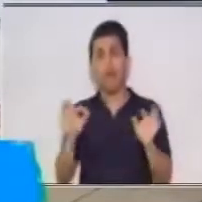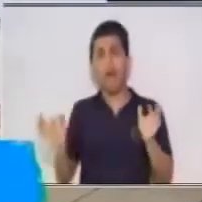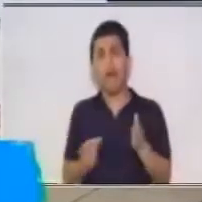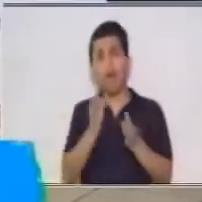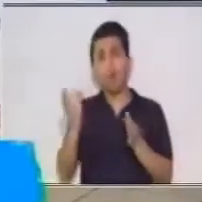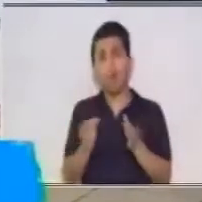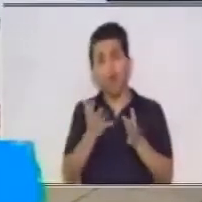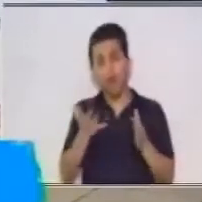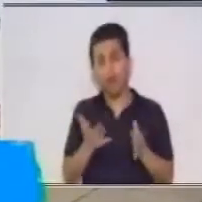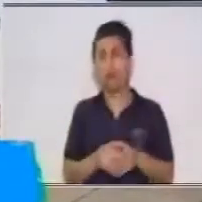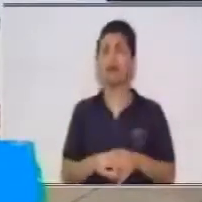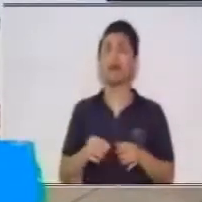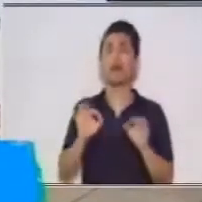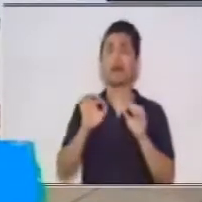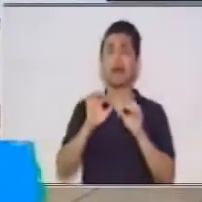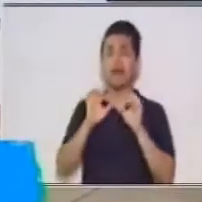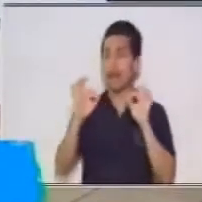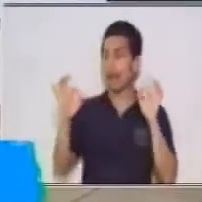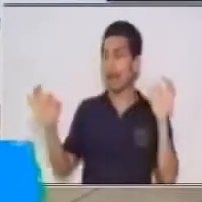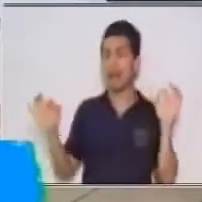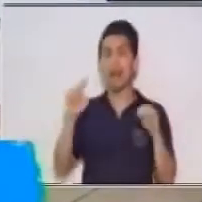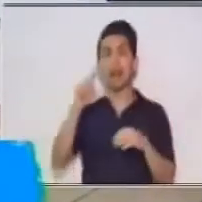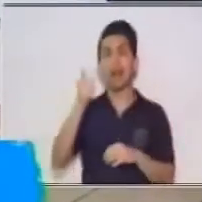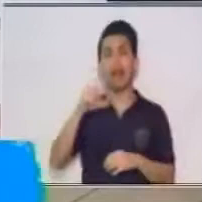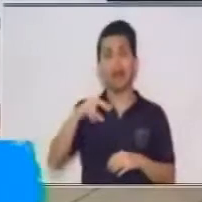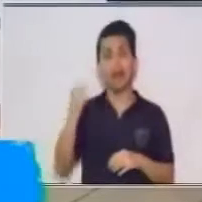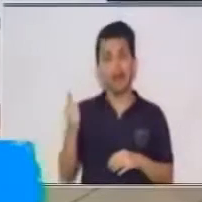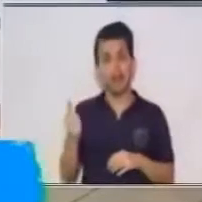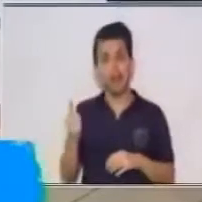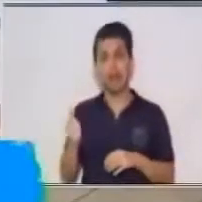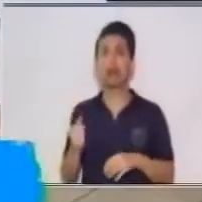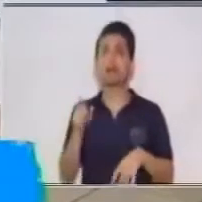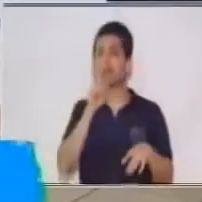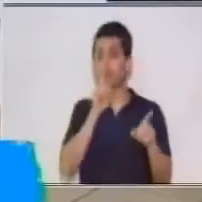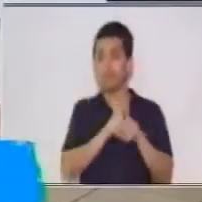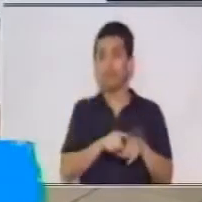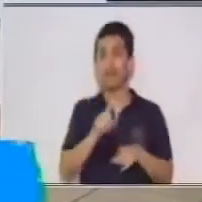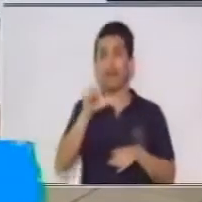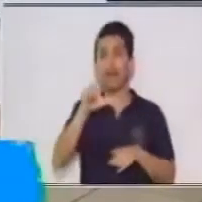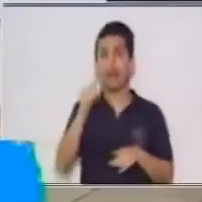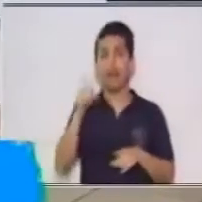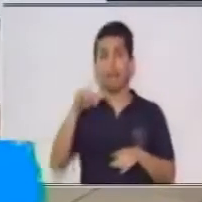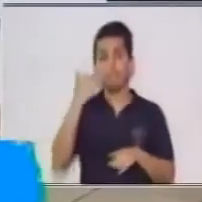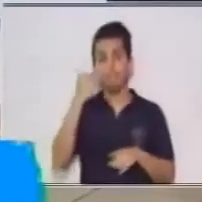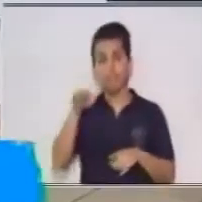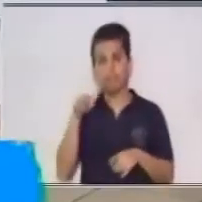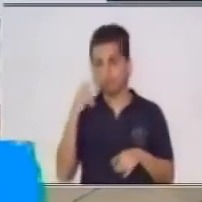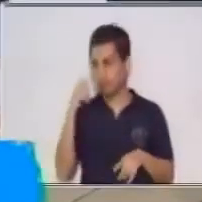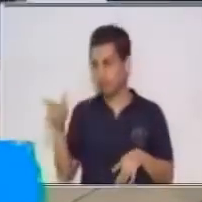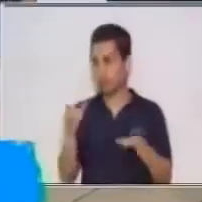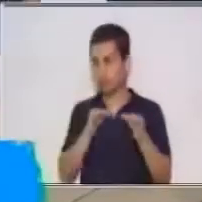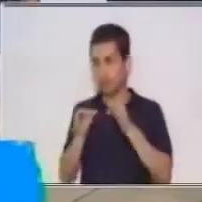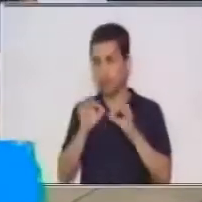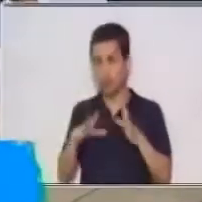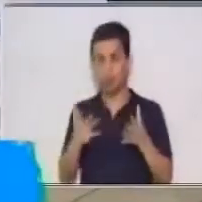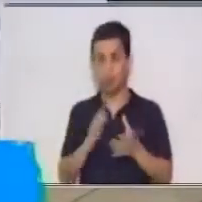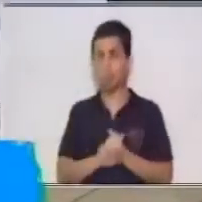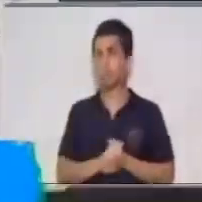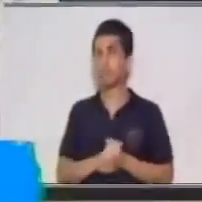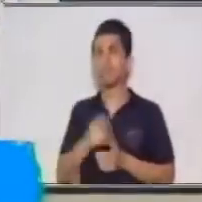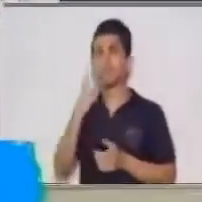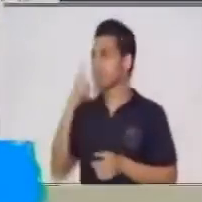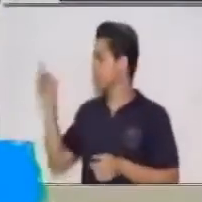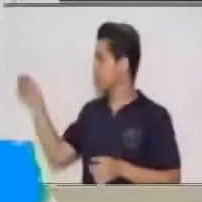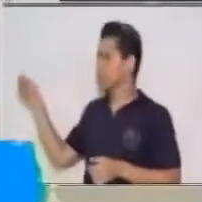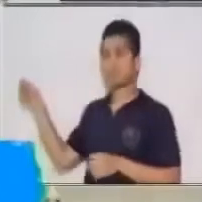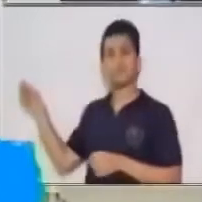un trocito de lana. Y ahorita te voy a enseñar cómo lo vamos a utilizar. Vamos a dar inicio. ¿Te recuerdas de qué figura